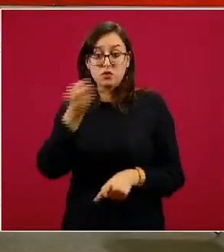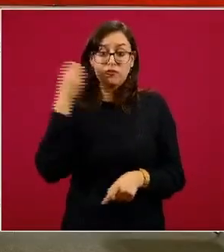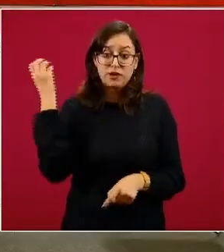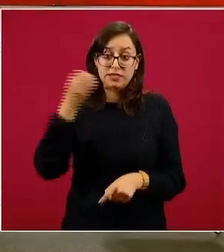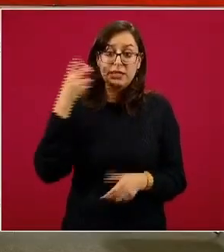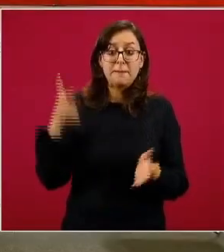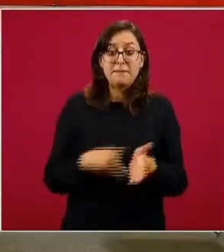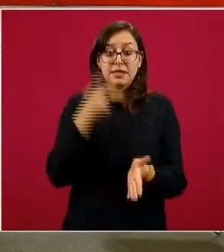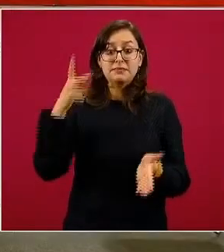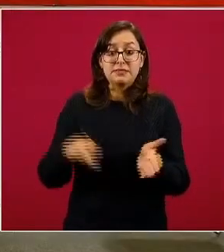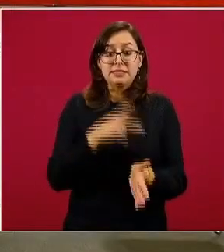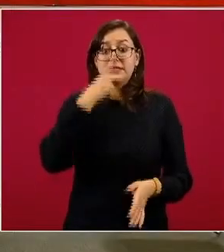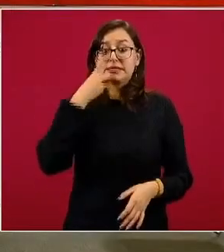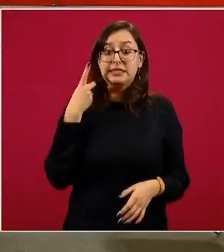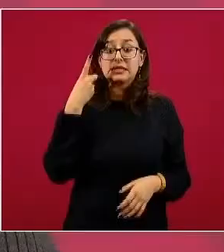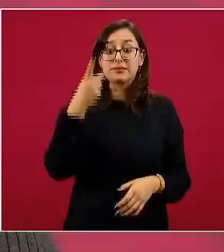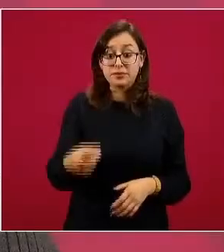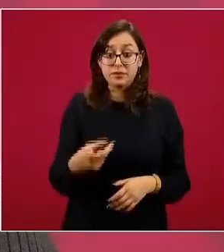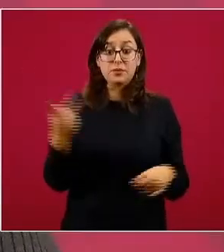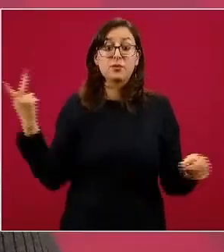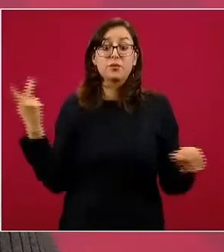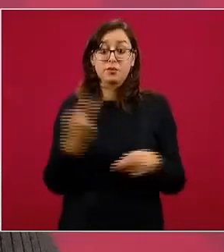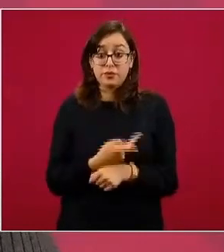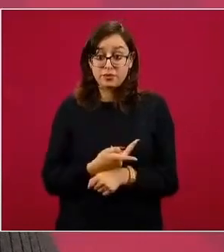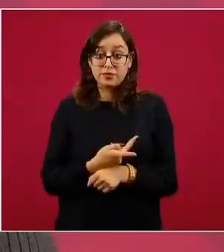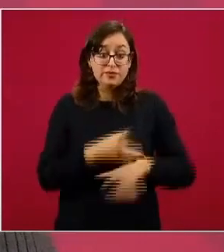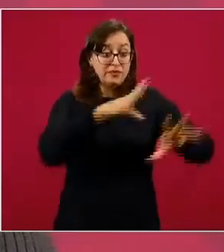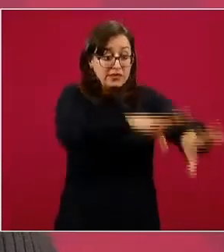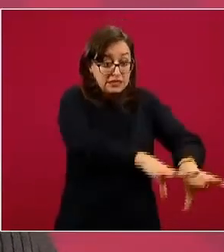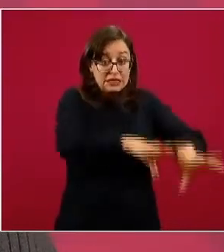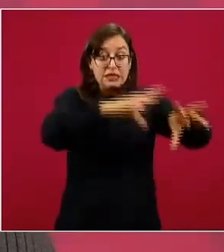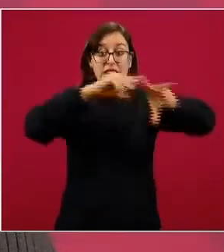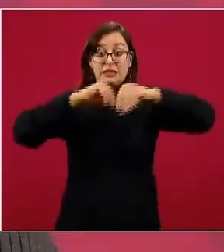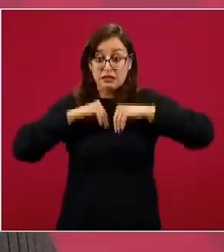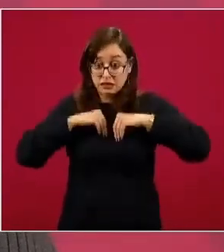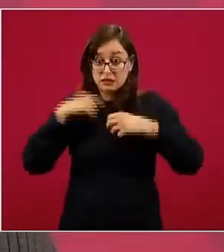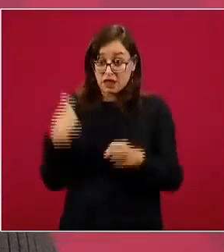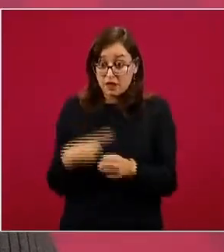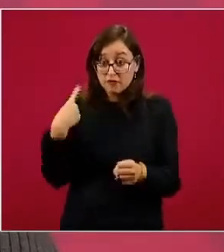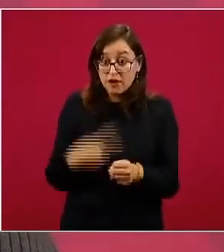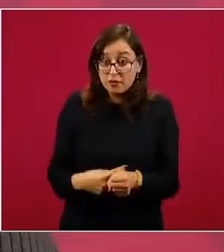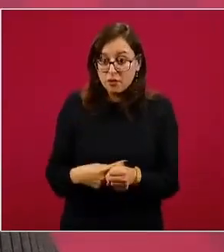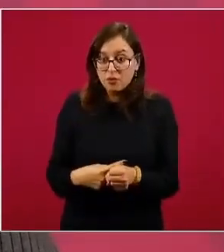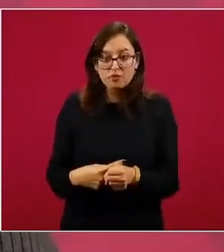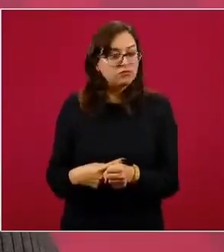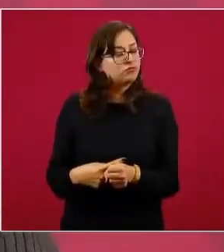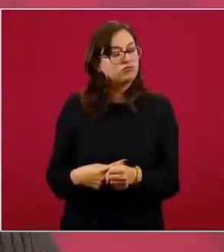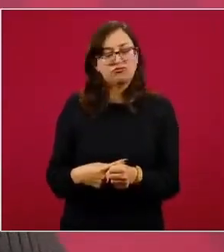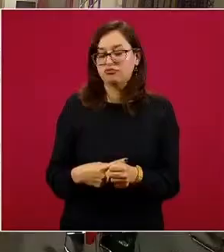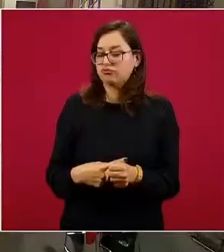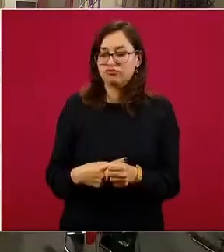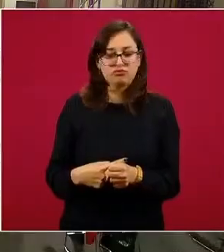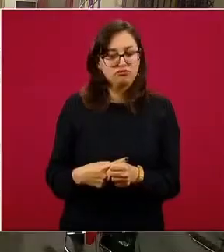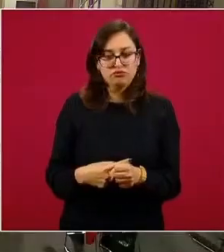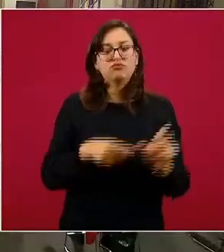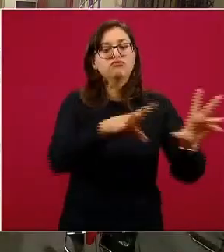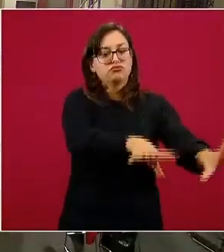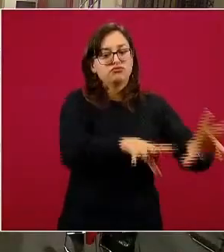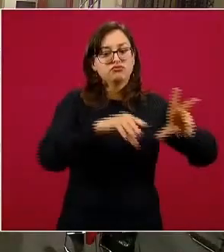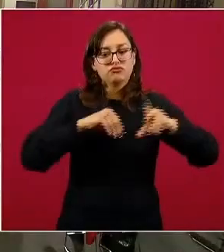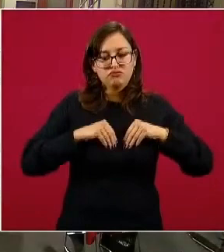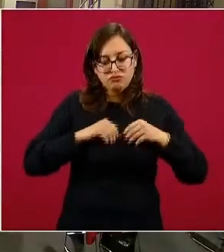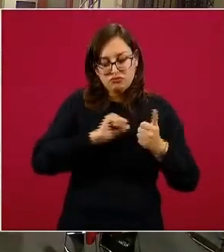el periodo de incubación de COVID-19, la enfermedad que produce el virus SARS-CoV-2, puede llegar a ser